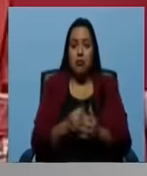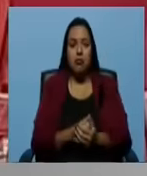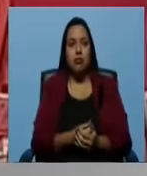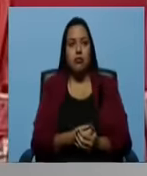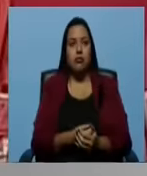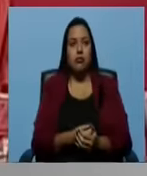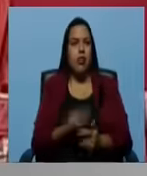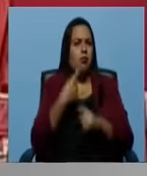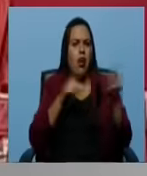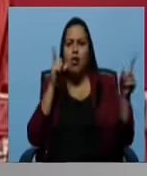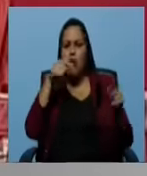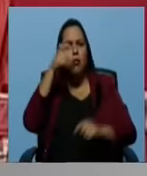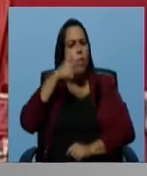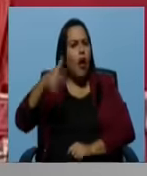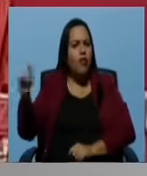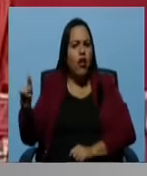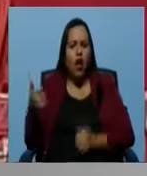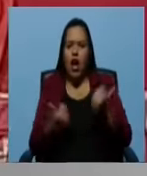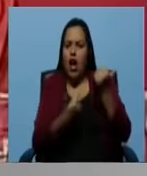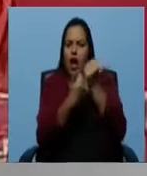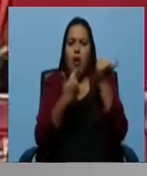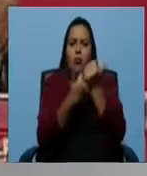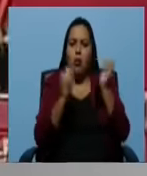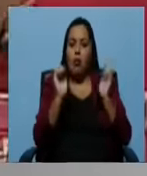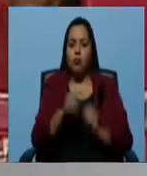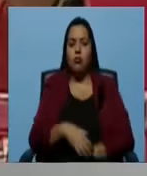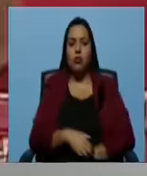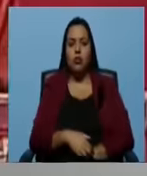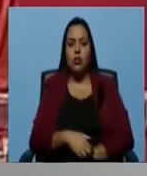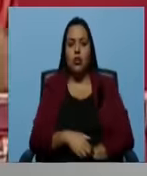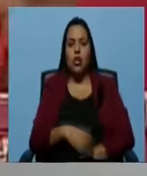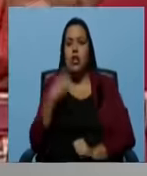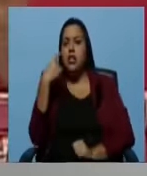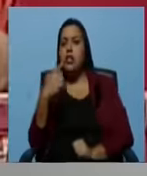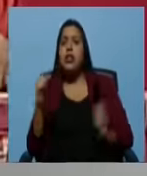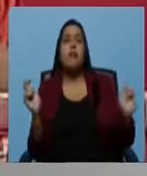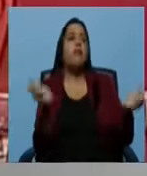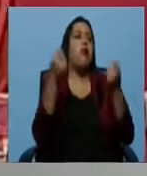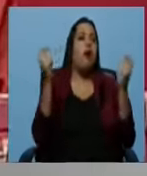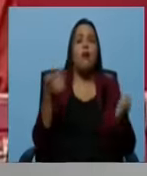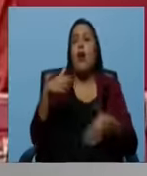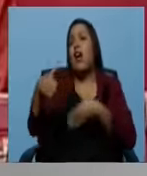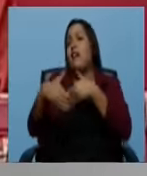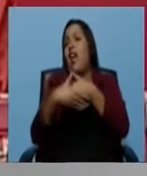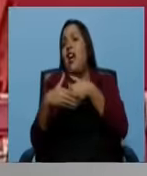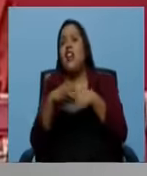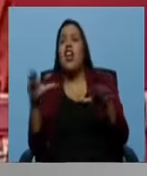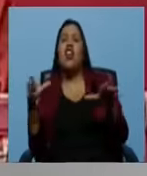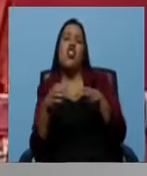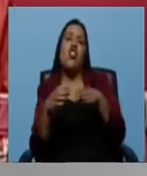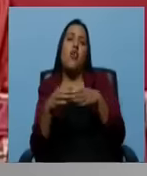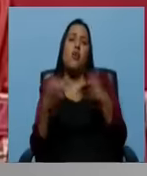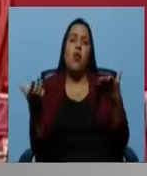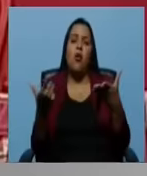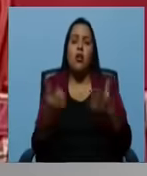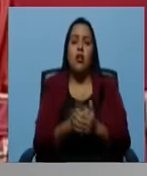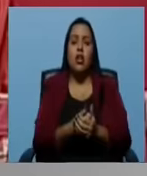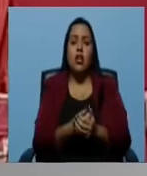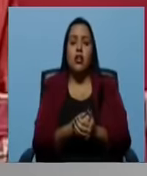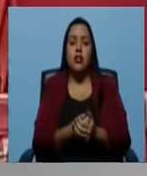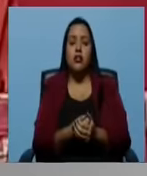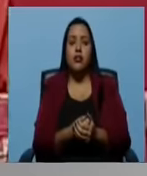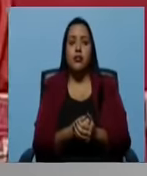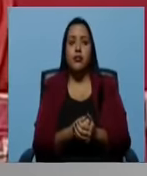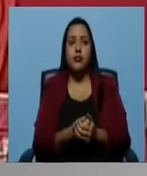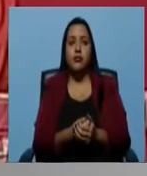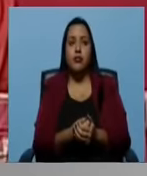Pero no tienen pueblo. Le llaman es al tema de las redes, a sus influencers, a sus... que por cierto, en